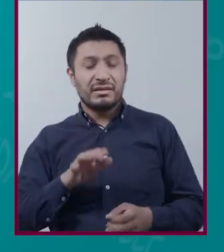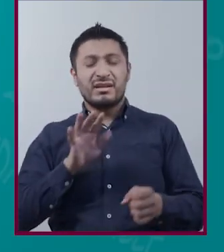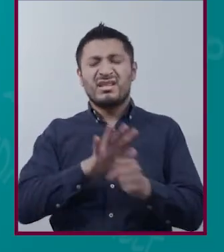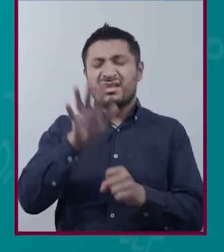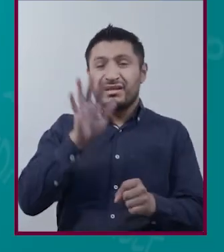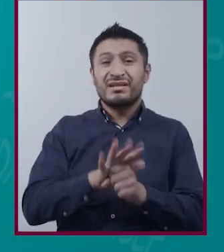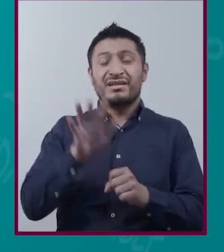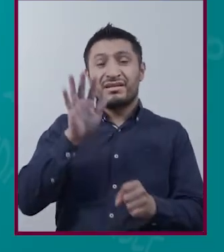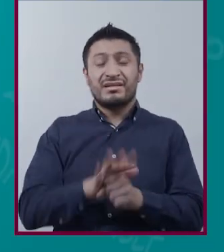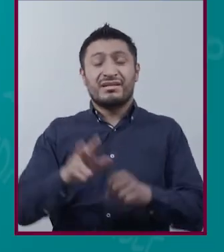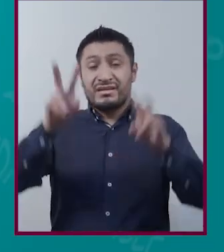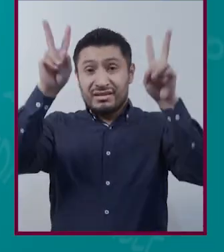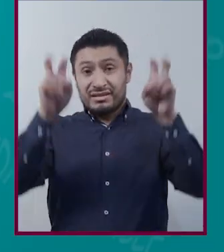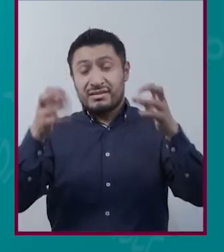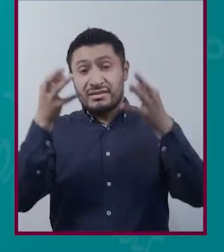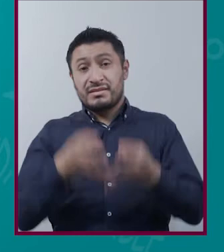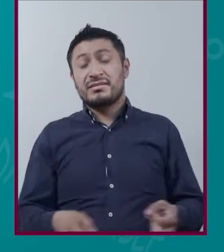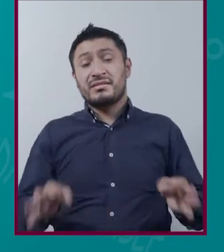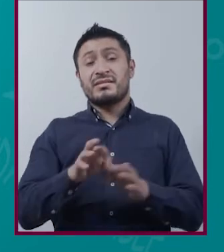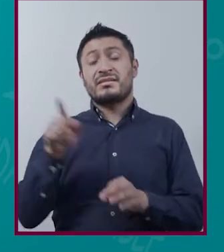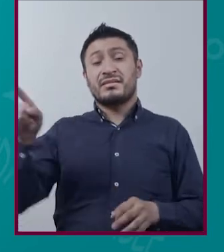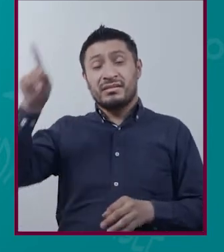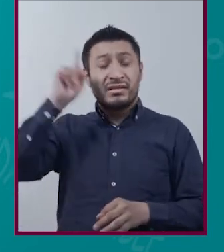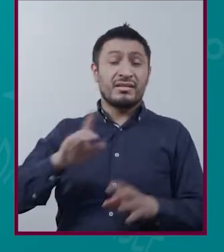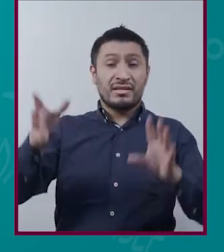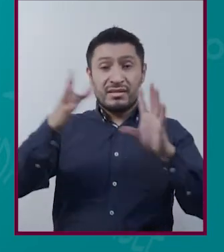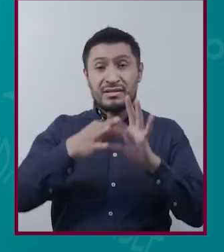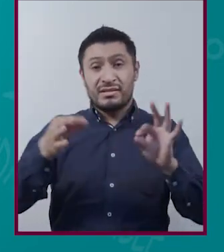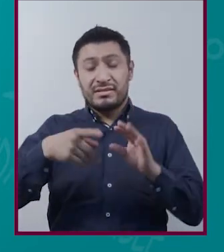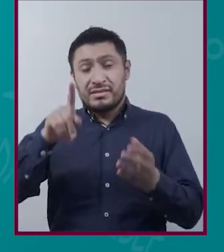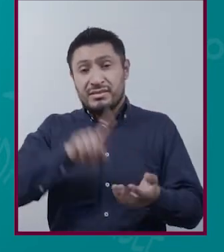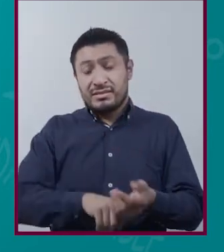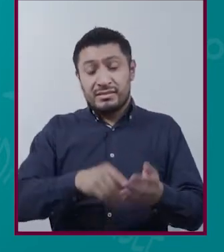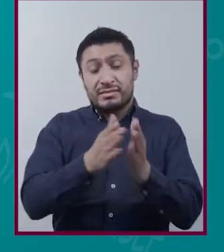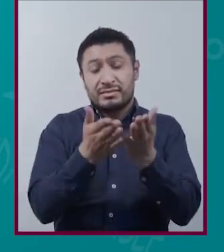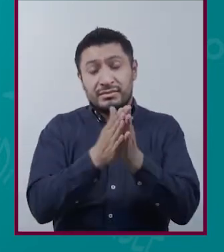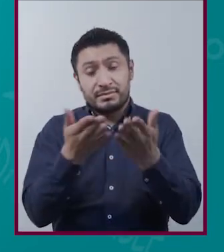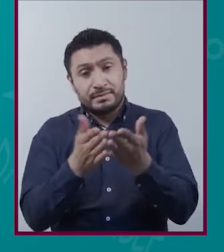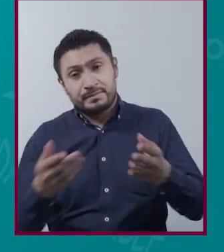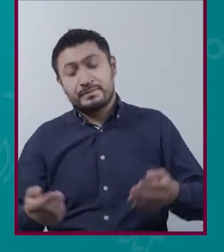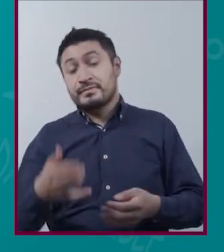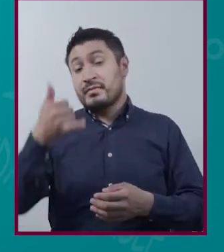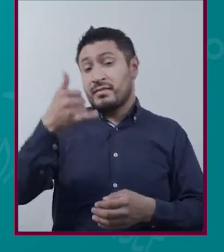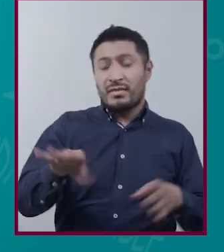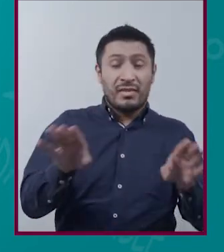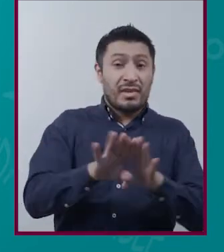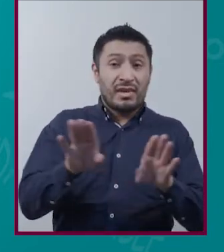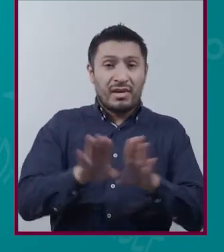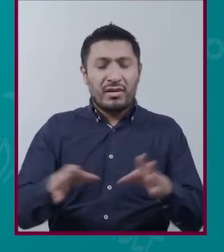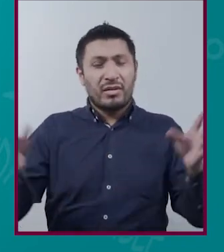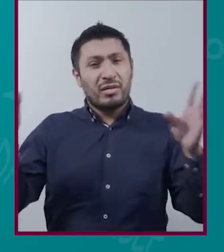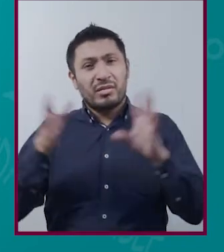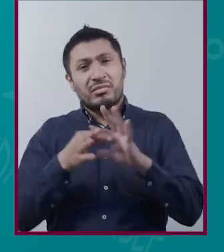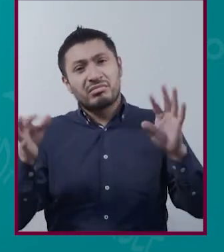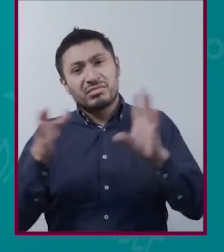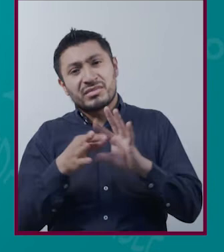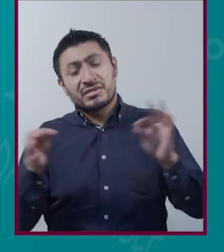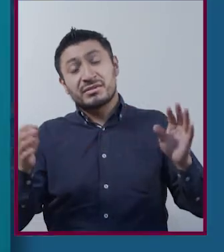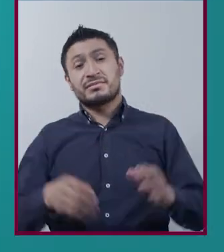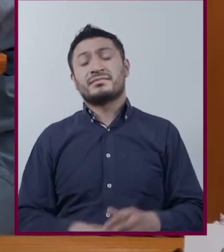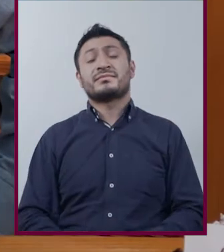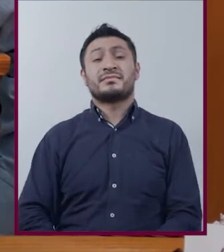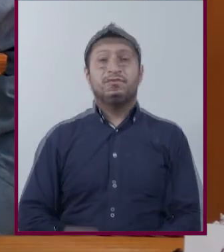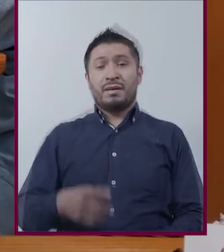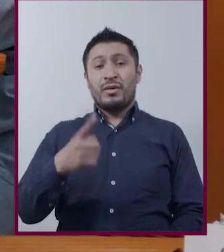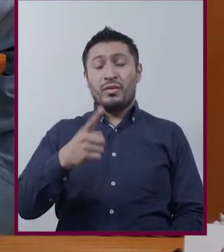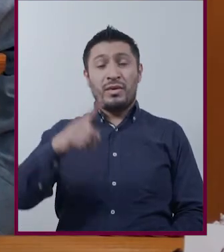los principales temas que Nelly Campobello toca a través de sus narraciones en cartucho y cómo los aborda?